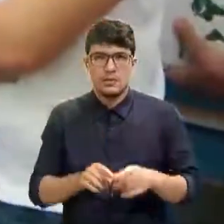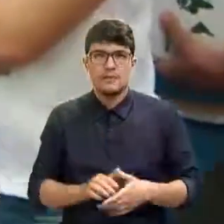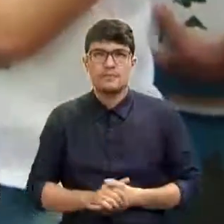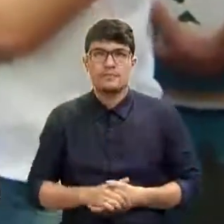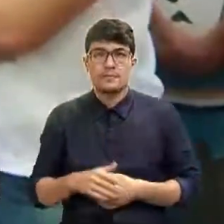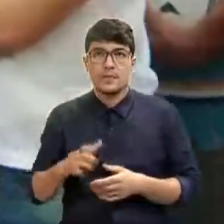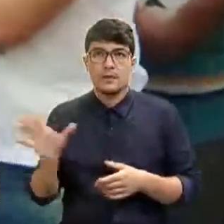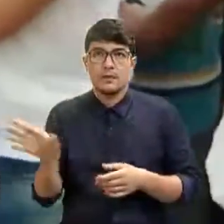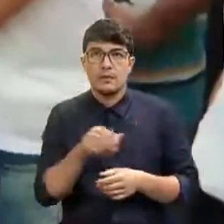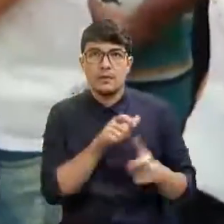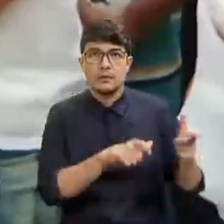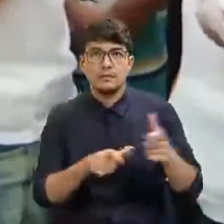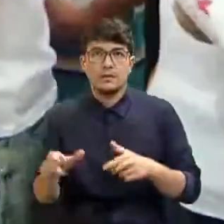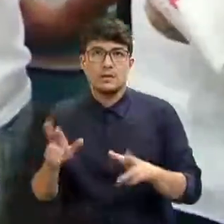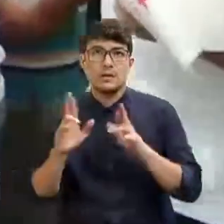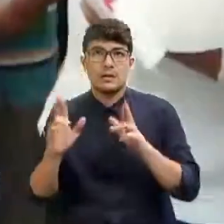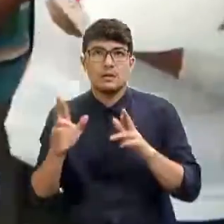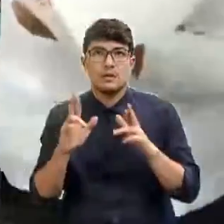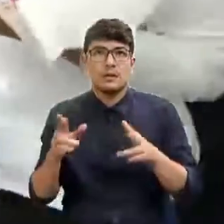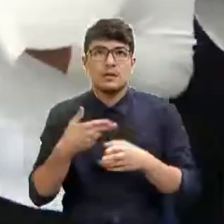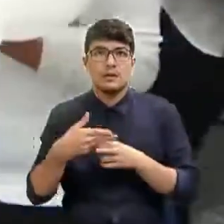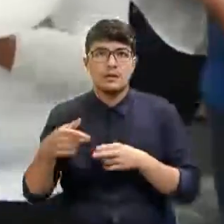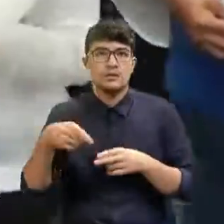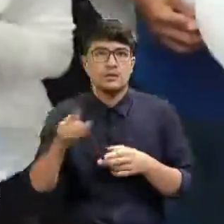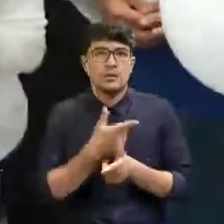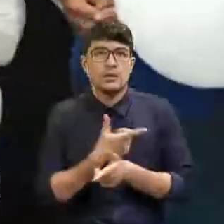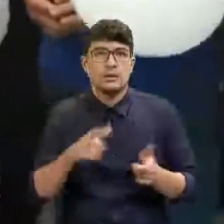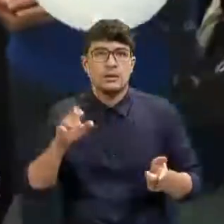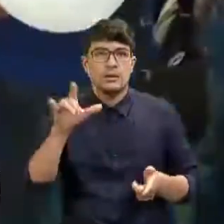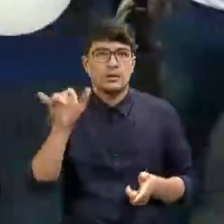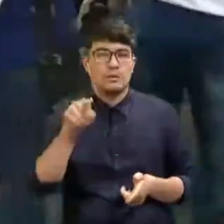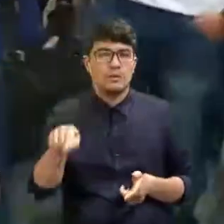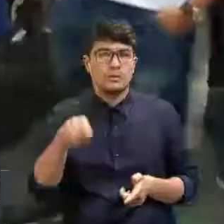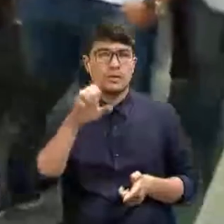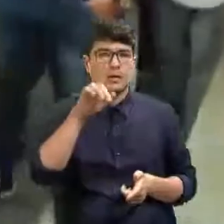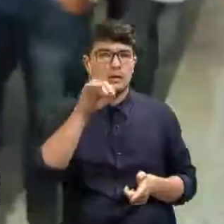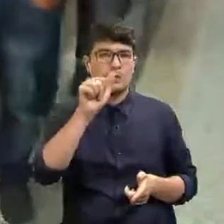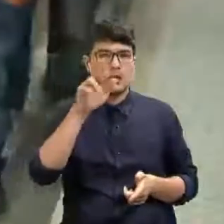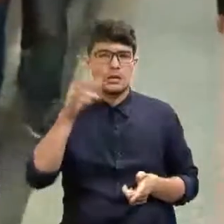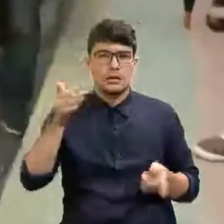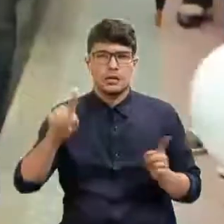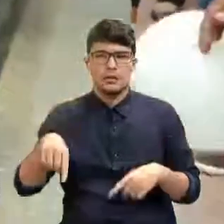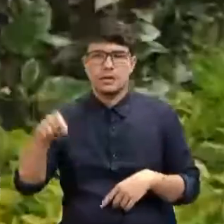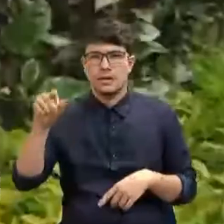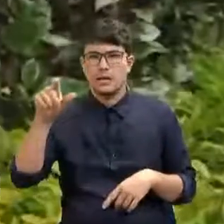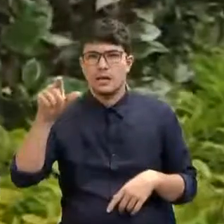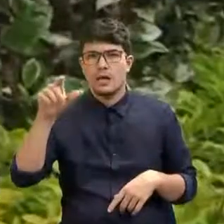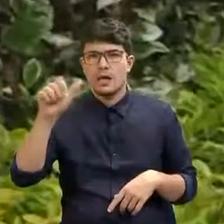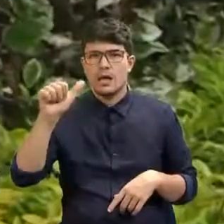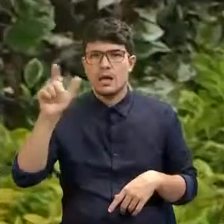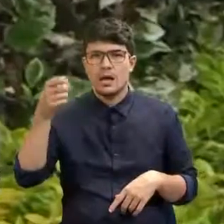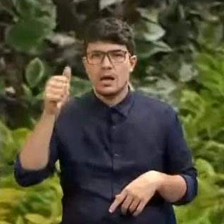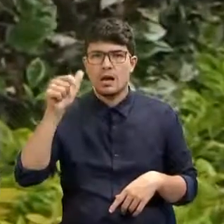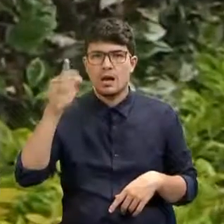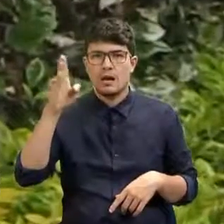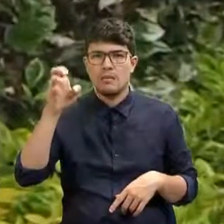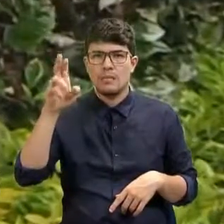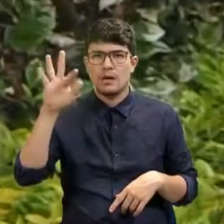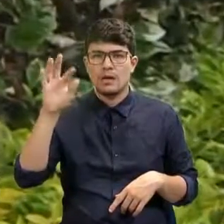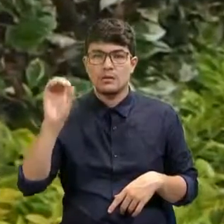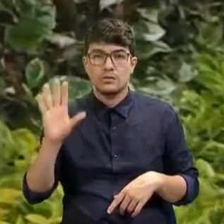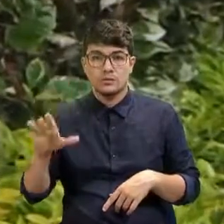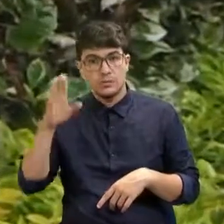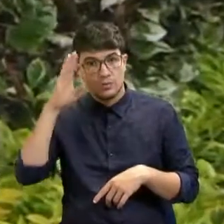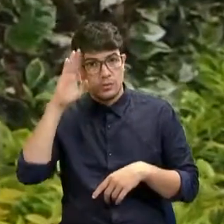de la región esperan la pronta liberación de luis eduardo rodríguez jorge 'el y sanguino y adalberto casadiegos angarita el mensaje fue contundente por parte